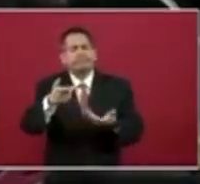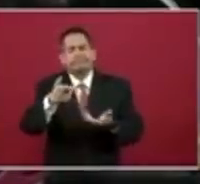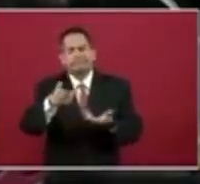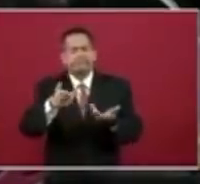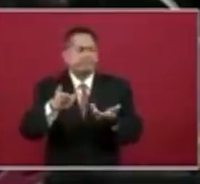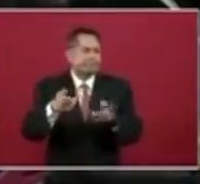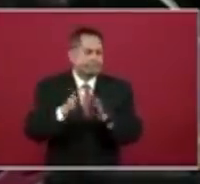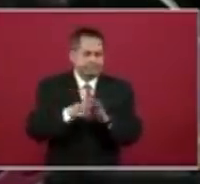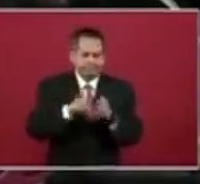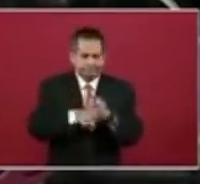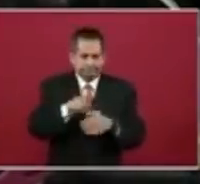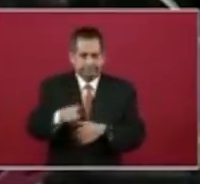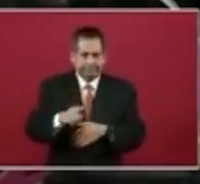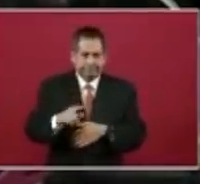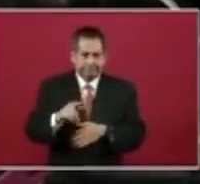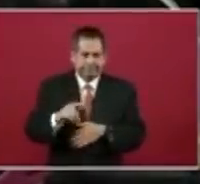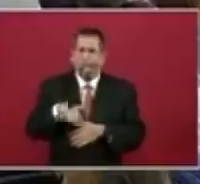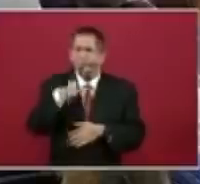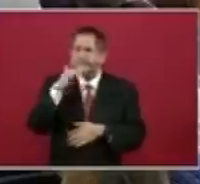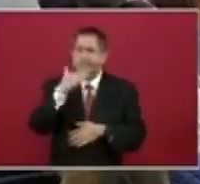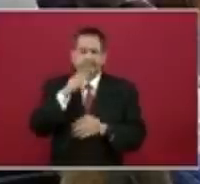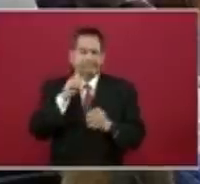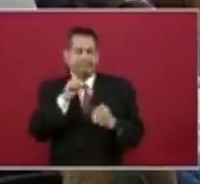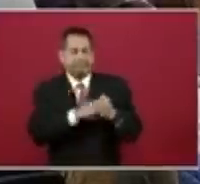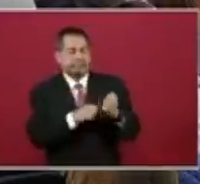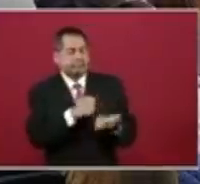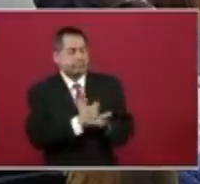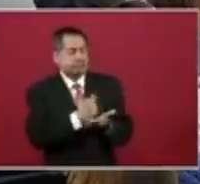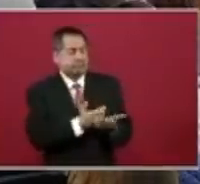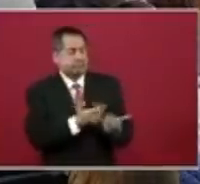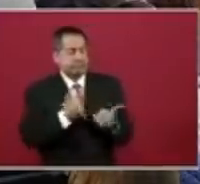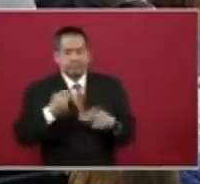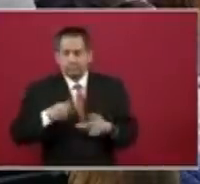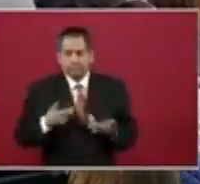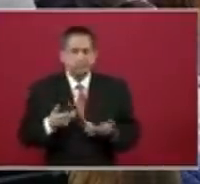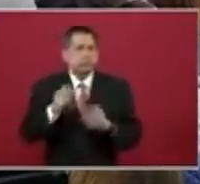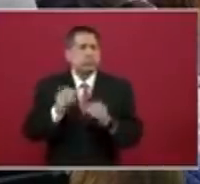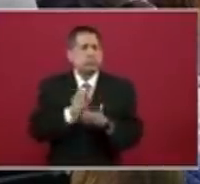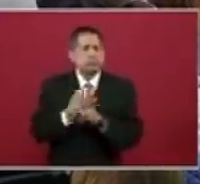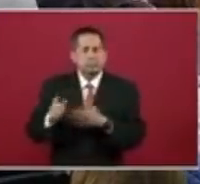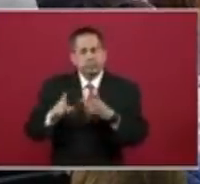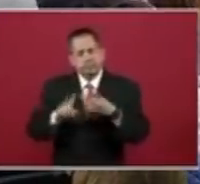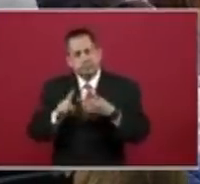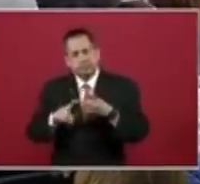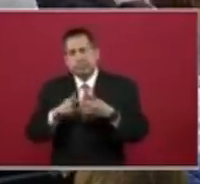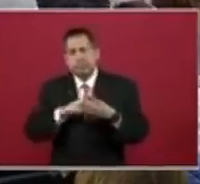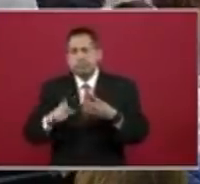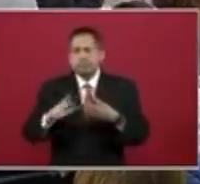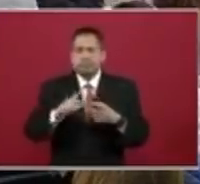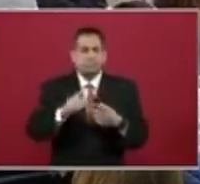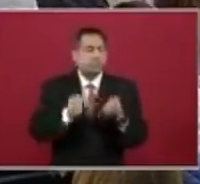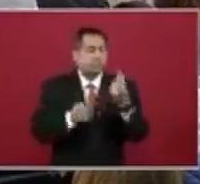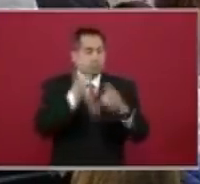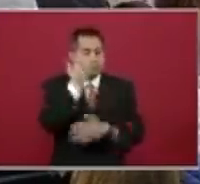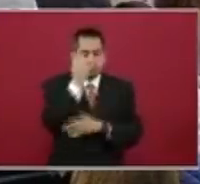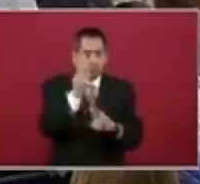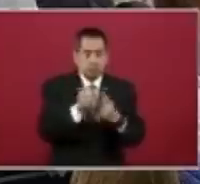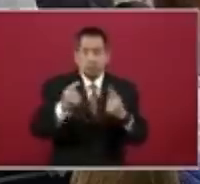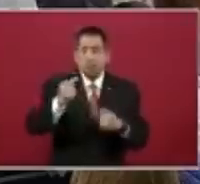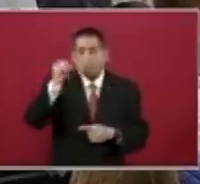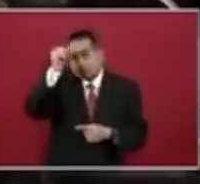que estaban extorsionando a las encargadas de estancias infantiles. Y por otro lado, hay víctimas de pederastia de